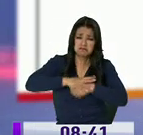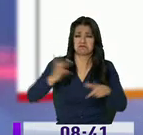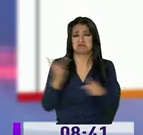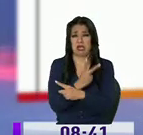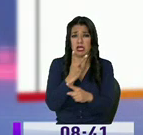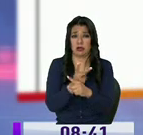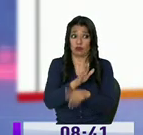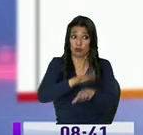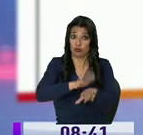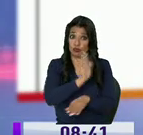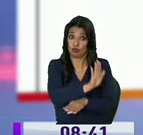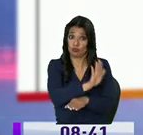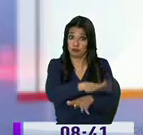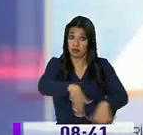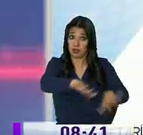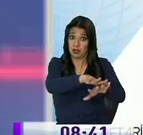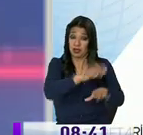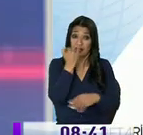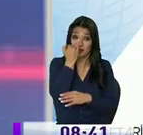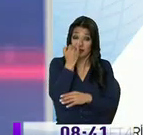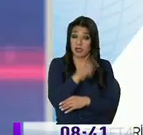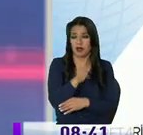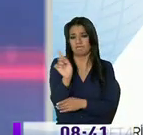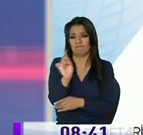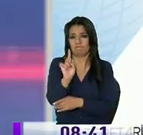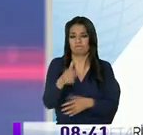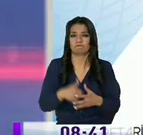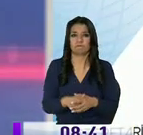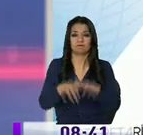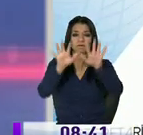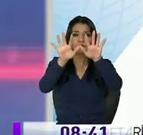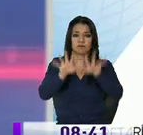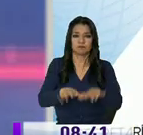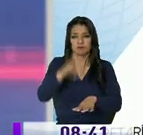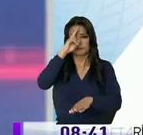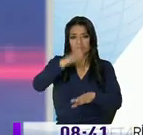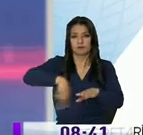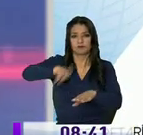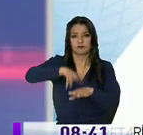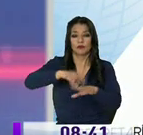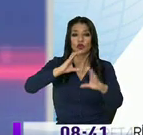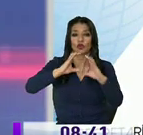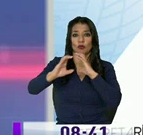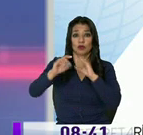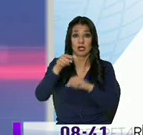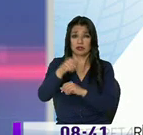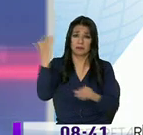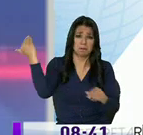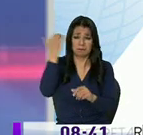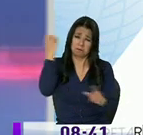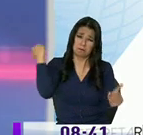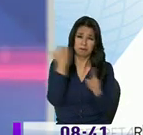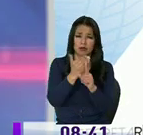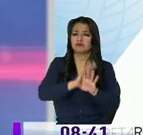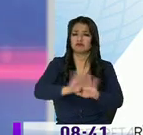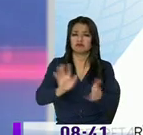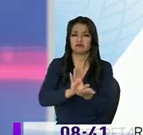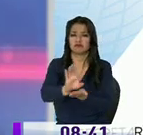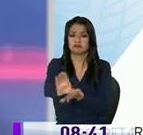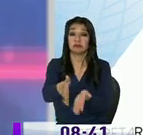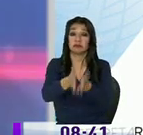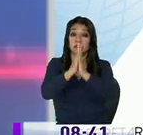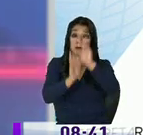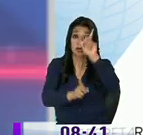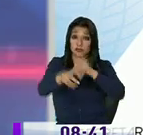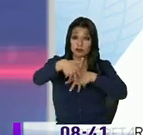son motivados por sus bases. De igual manera, la Secretaría Nacional de Comunicación rechazó esta agresión e hizo un llamado a los actores movilizados